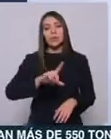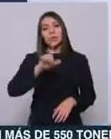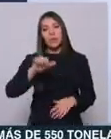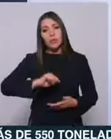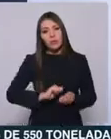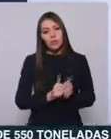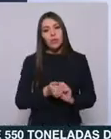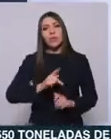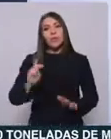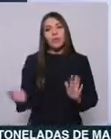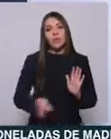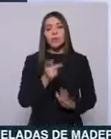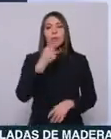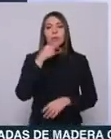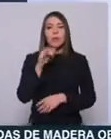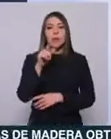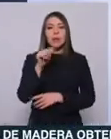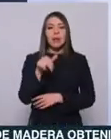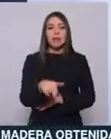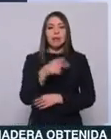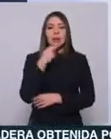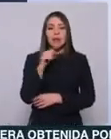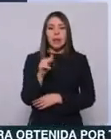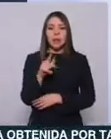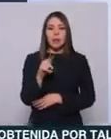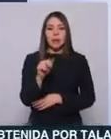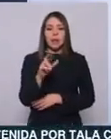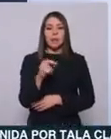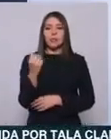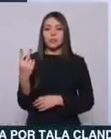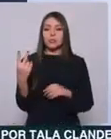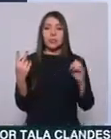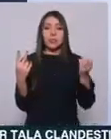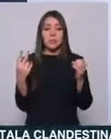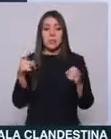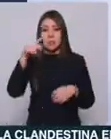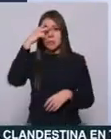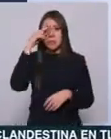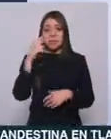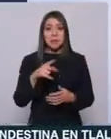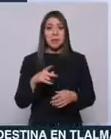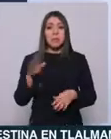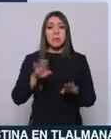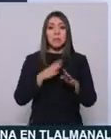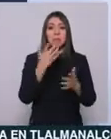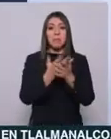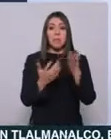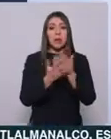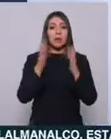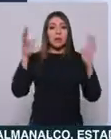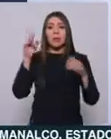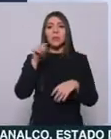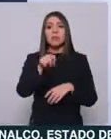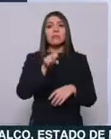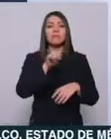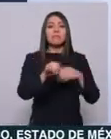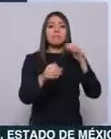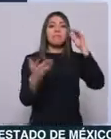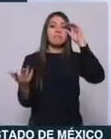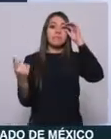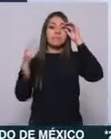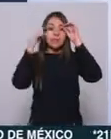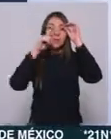Bueno, decíamos de México contra Argentina en el Álamo Dome. Nos preocupamos por el césped. Preocúpense por Néstor Araujo. Qué mal pase le